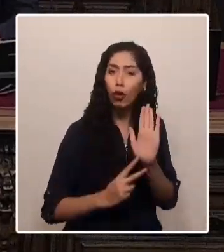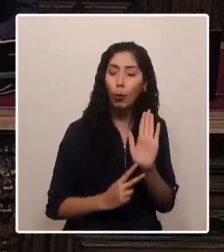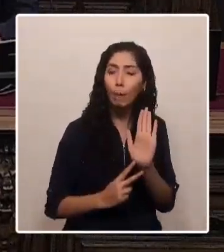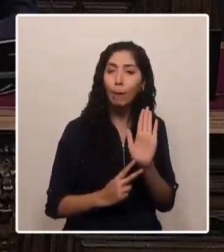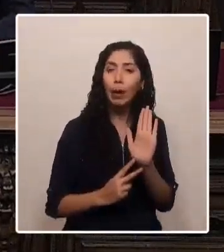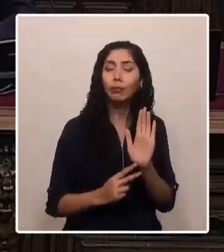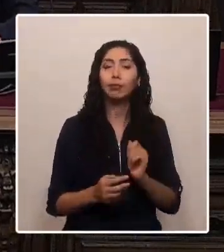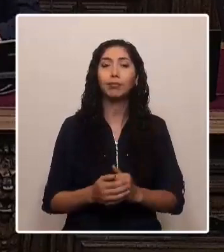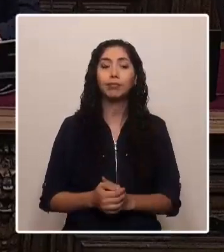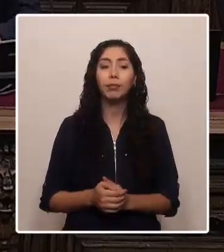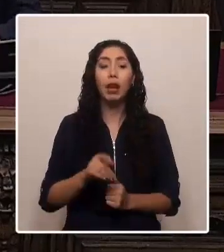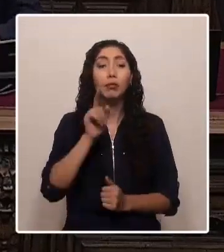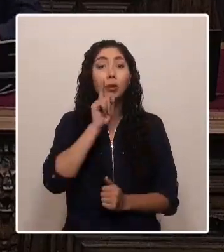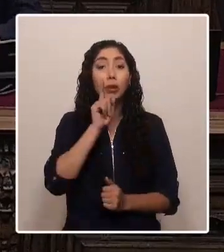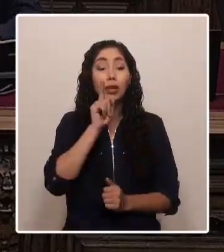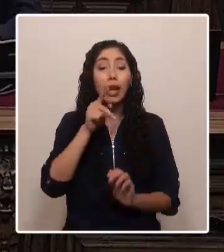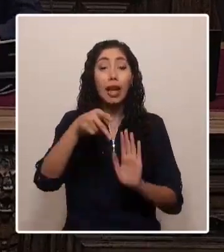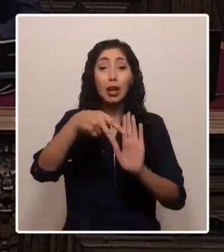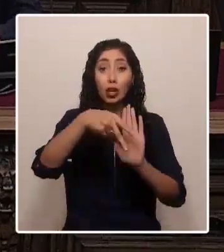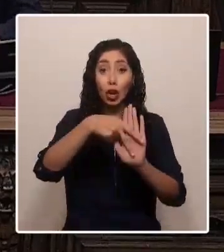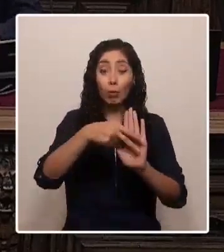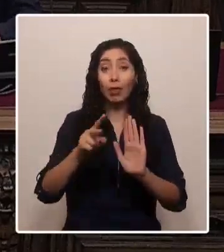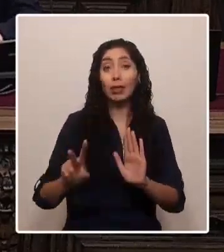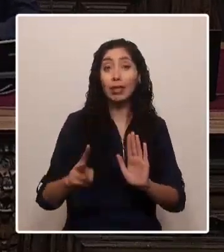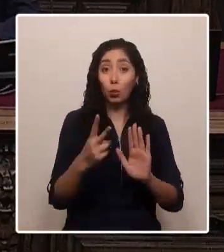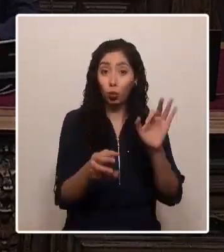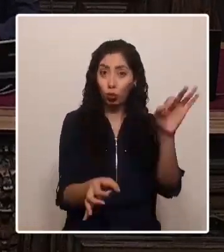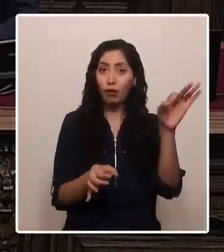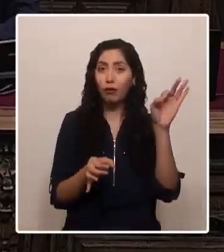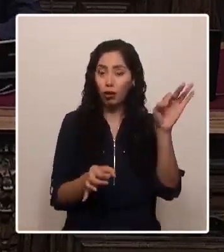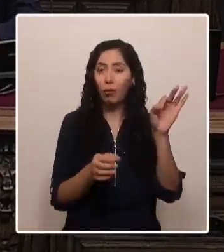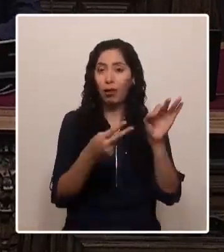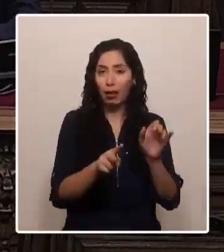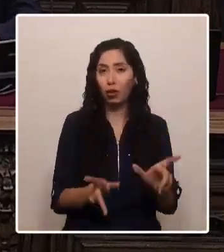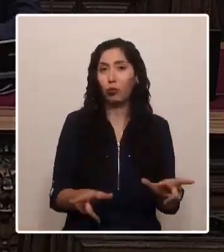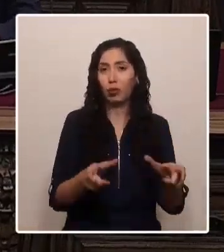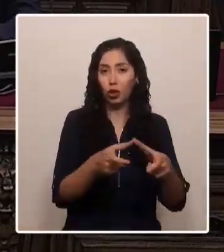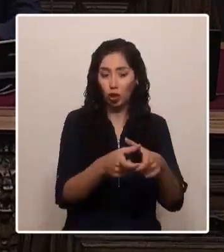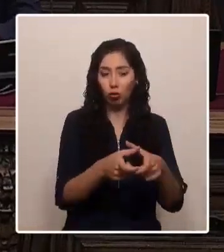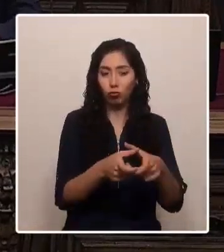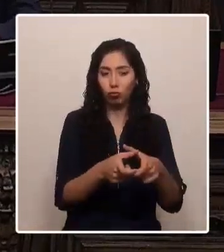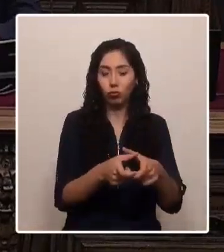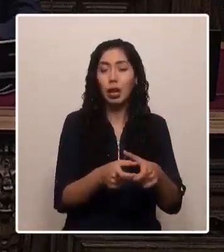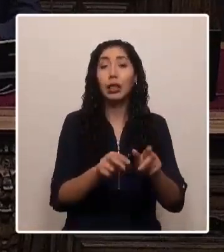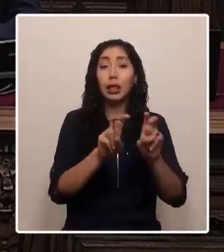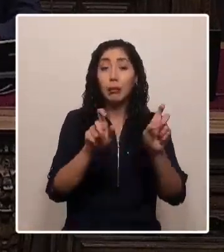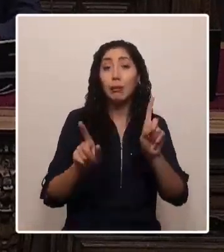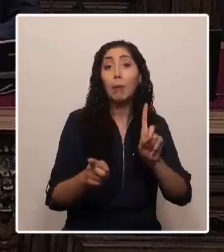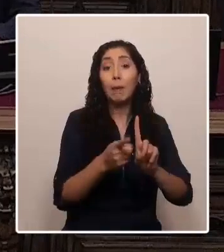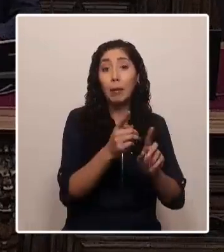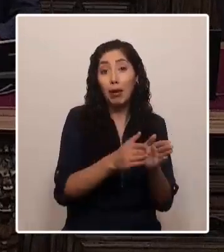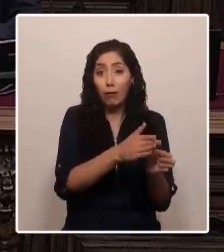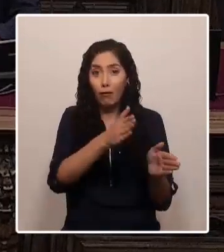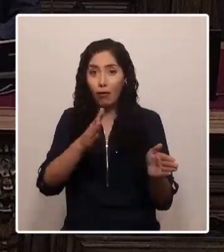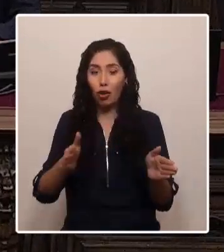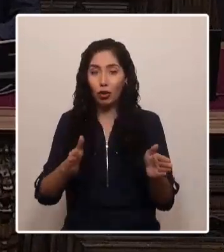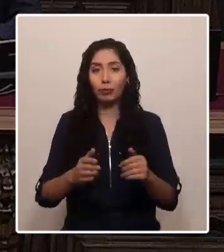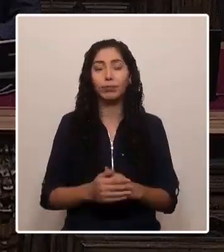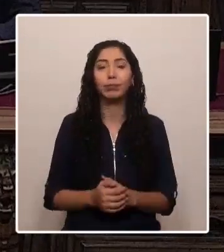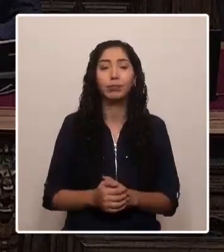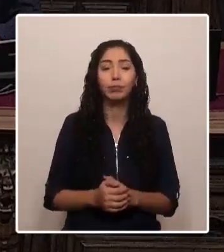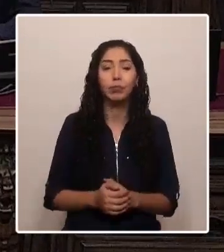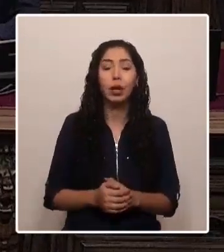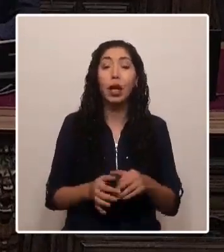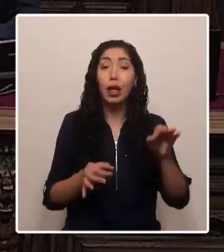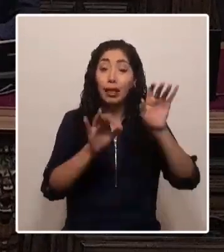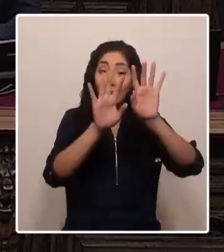normas devueltas por el Pleno del segundo informe de la Comisión. Corresponde al bloque 1, segunda parte. Texto sistematizado de